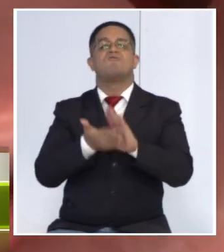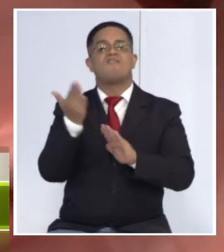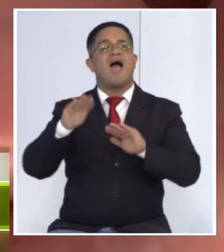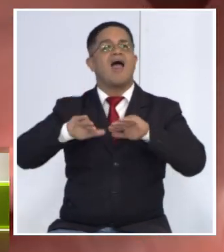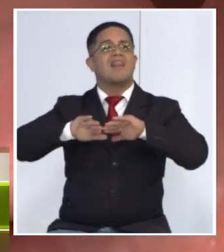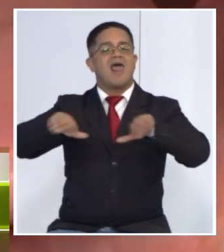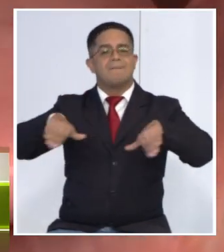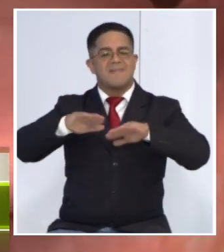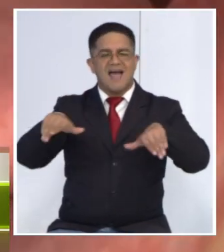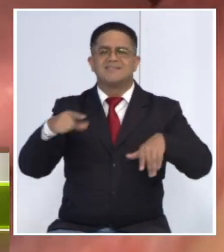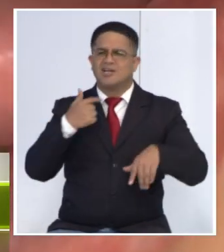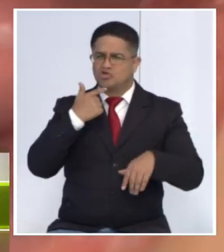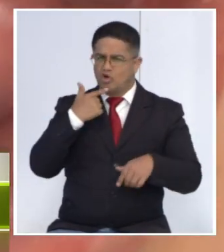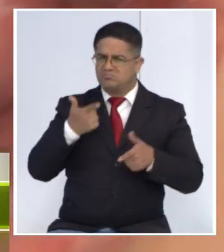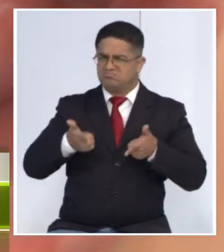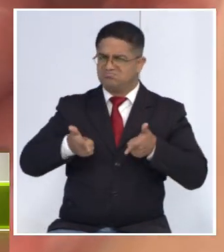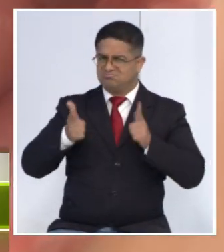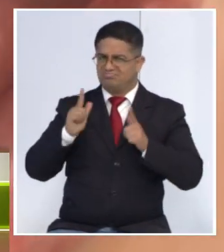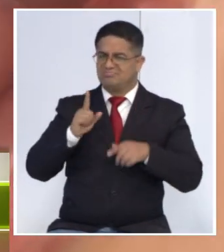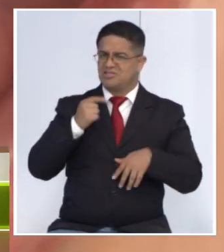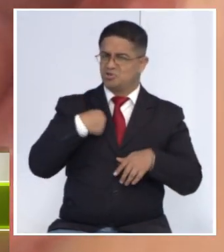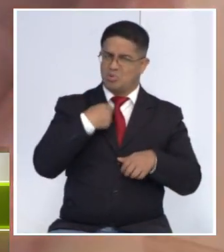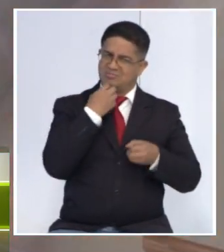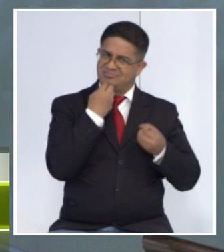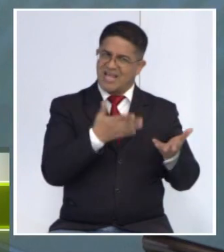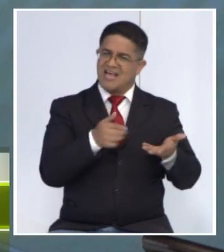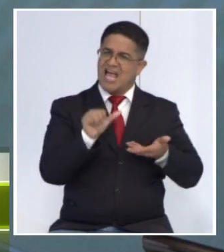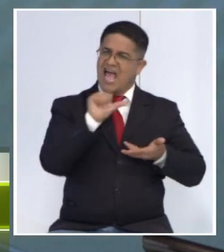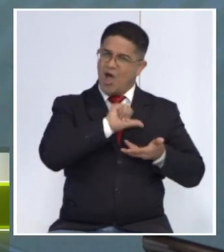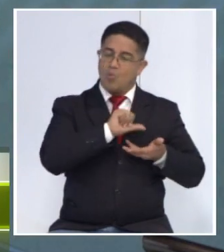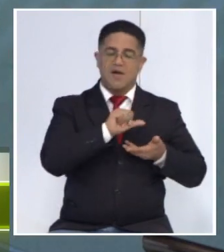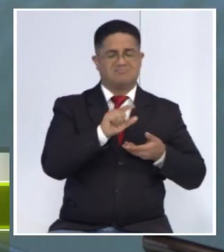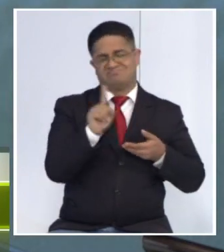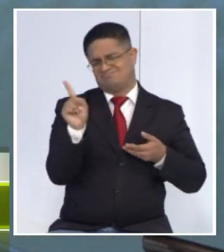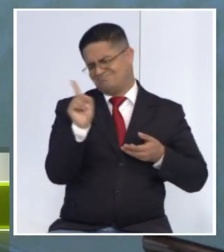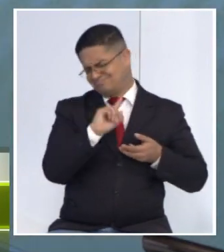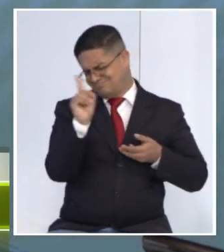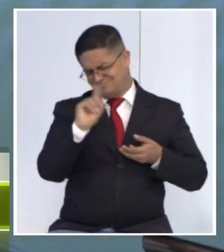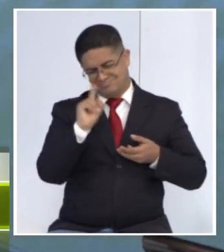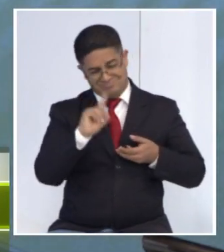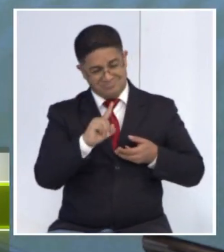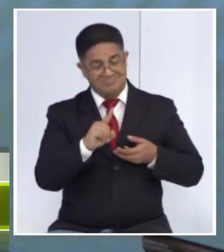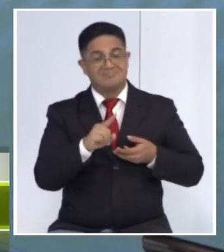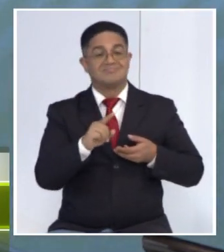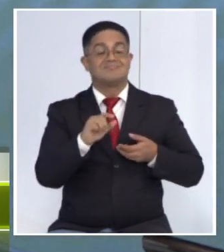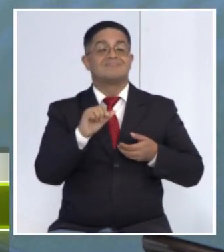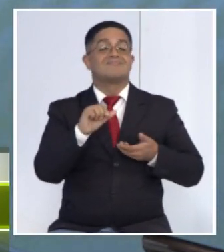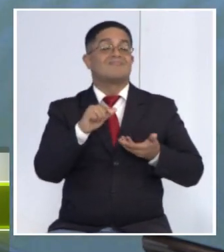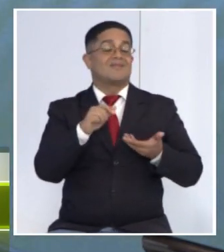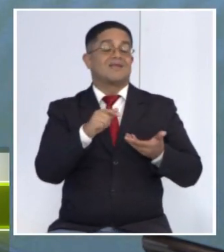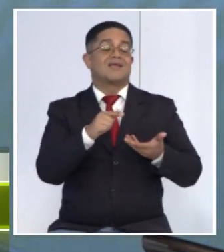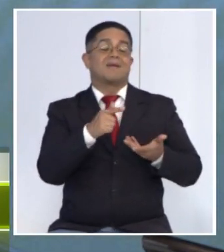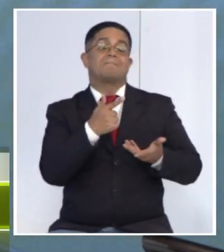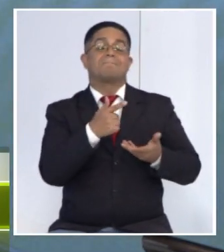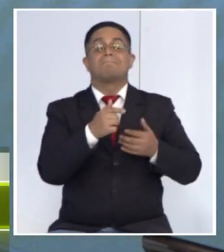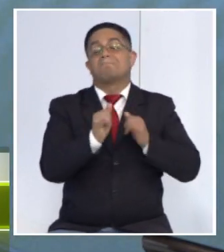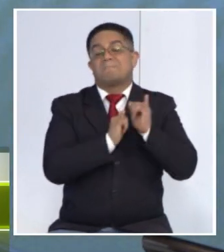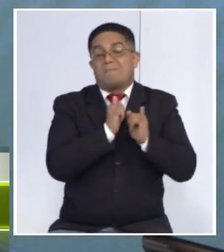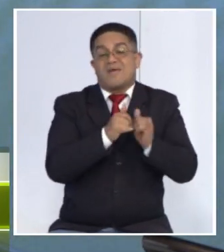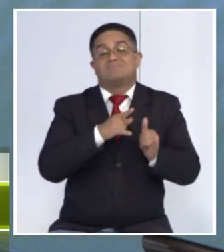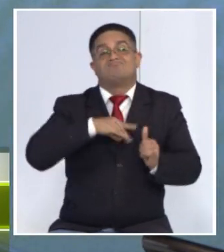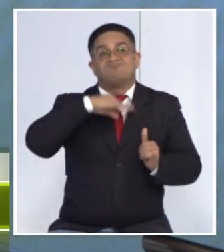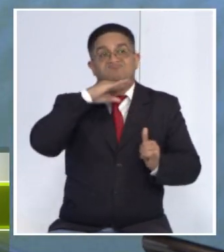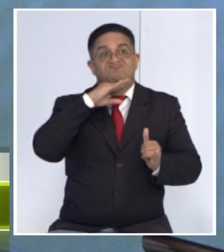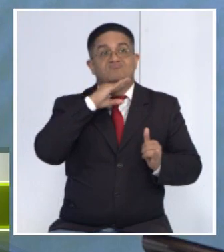uno, doctora, tengo que darle algo al bebé porque estoy en la playa. No, para nada. Al contrario, el bebé toma más veces porque tiene